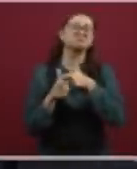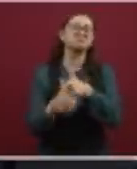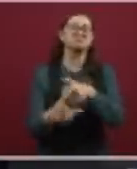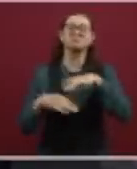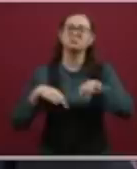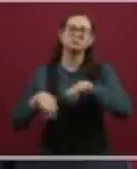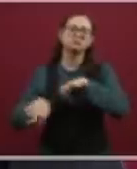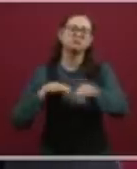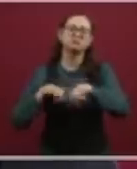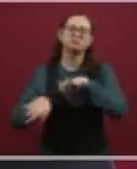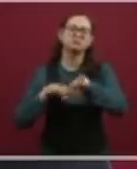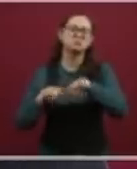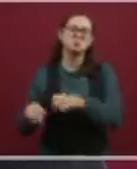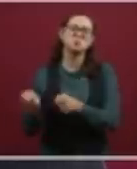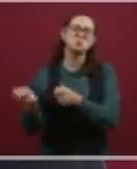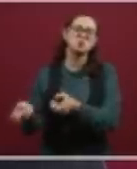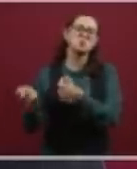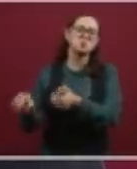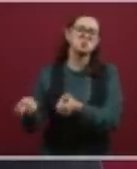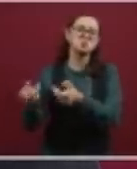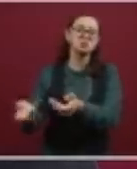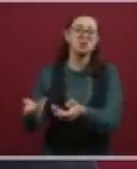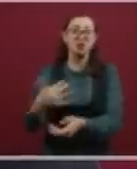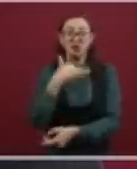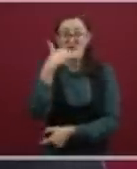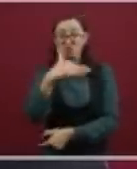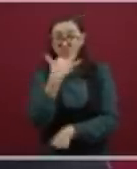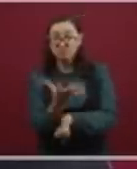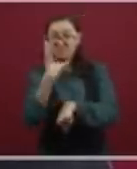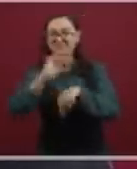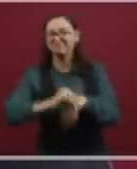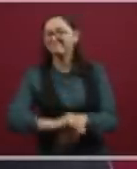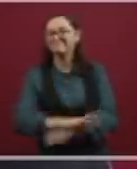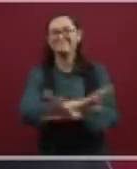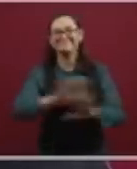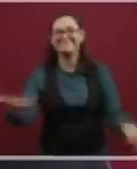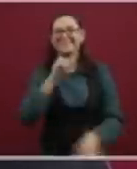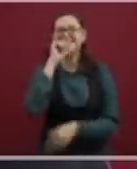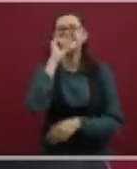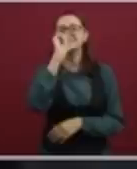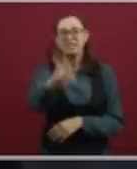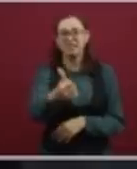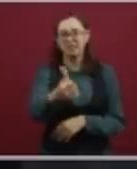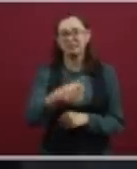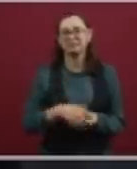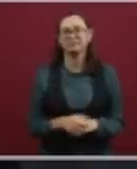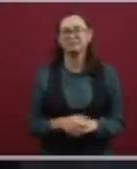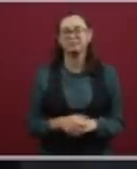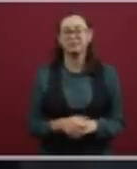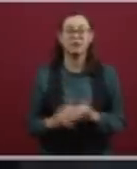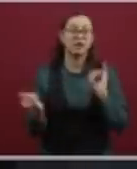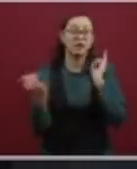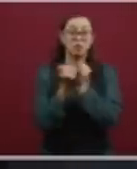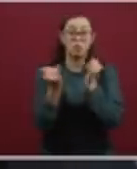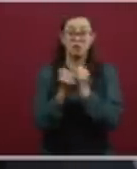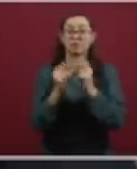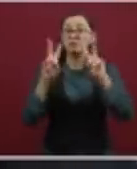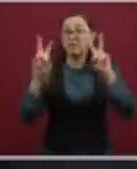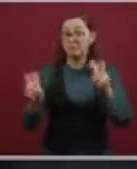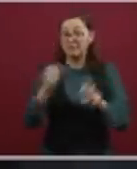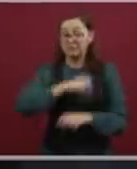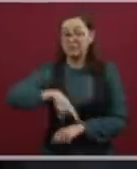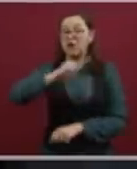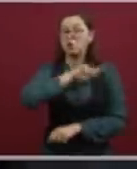a permitir la corrupción. Y en el caso de el sistema de salud va a mejorar